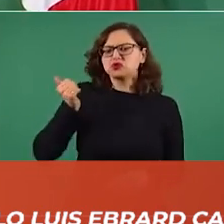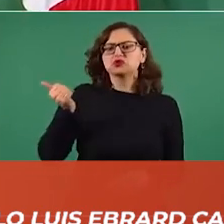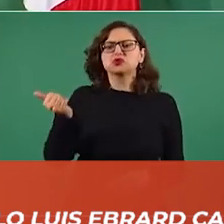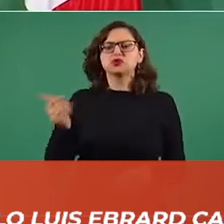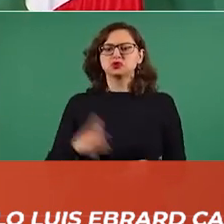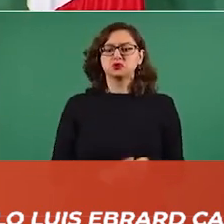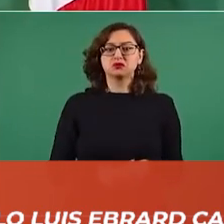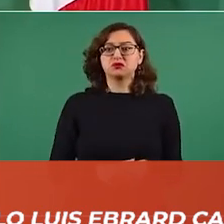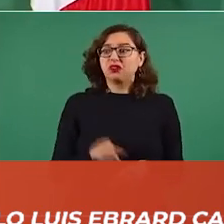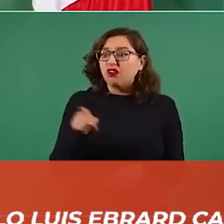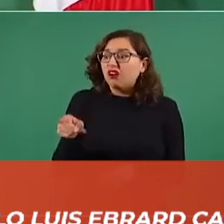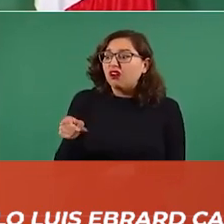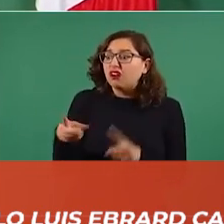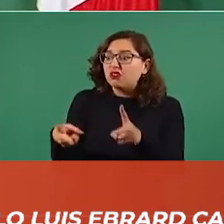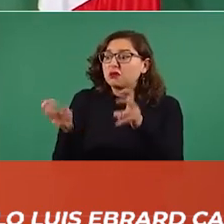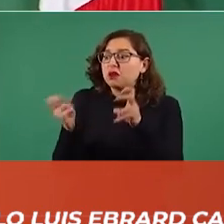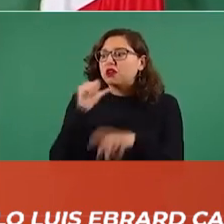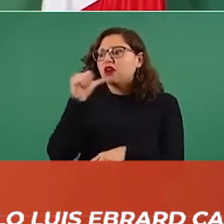Tiene eso.